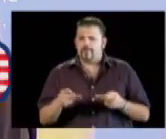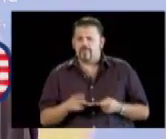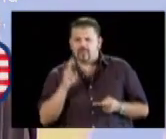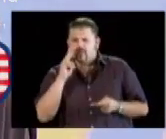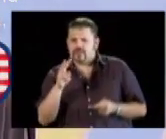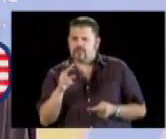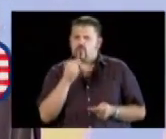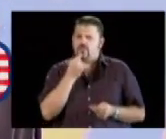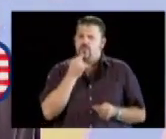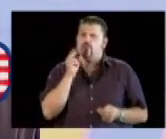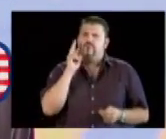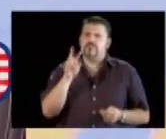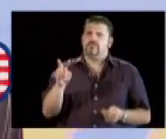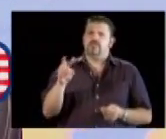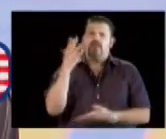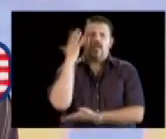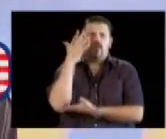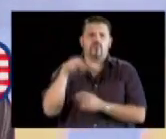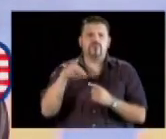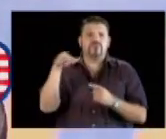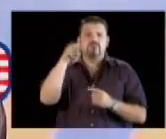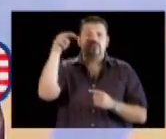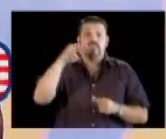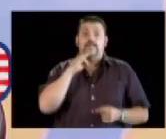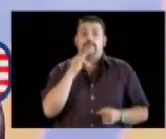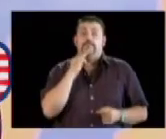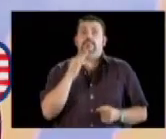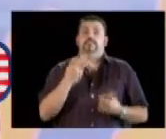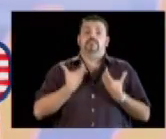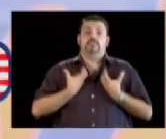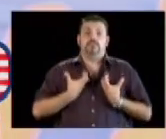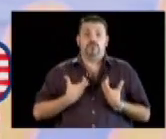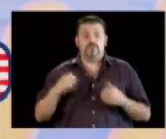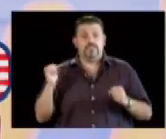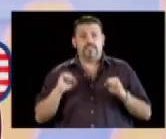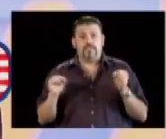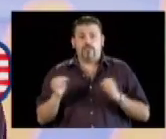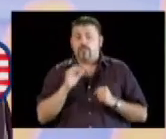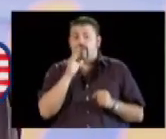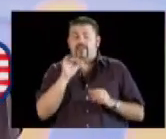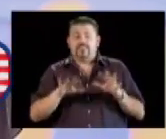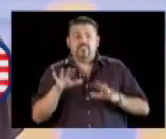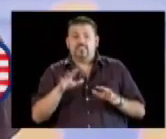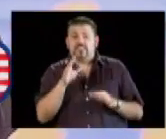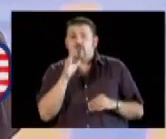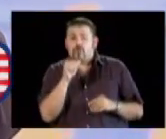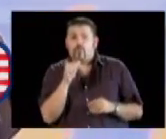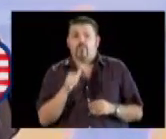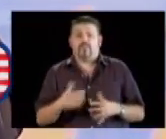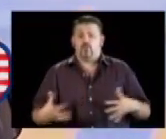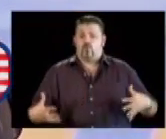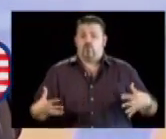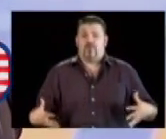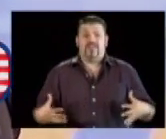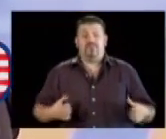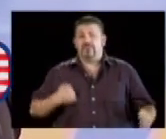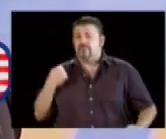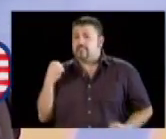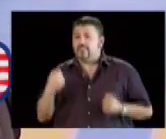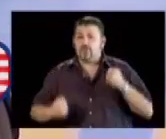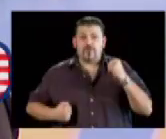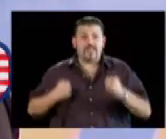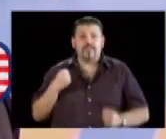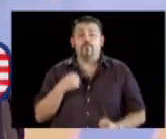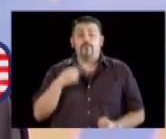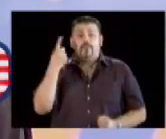ven que se va a subir un árbol, ¿qué hace la mamá? Maravillosa, aunque esté gorda y no pueda caminar bien, sale corriendo como rayo a